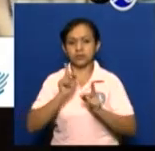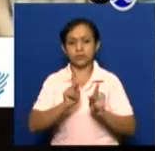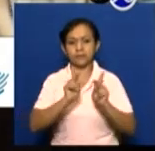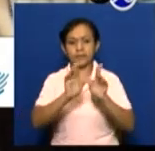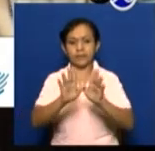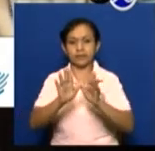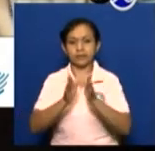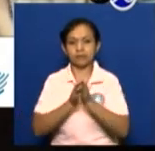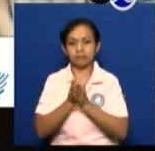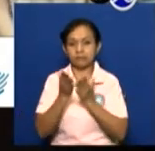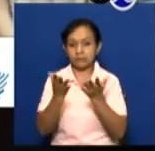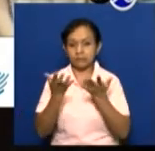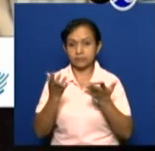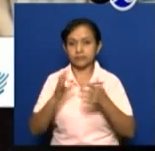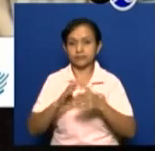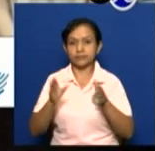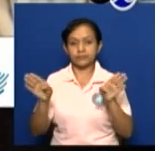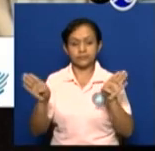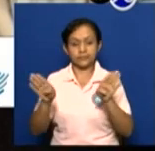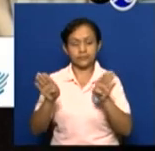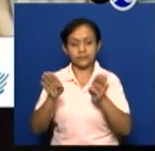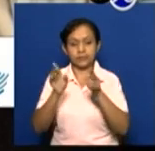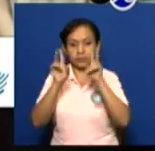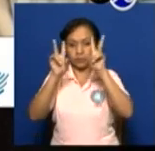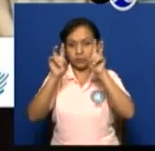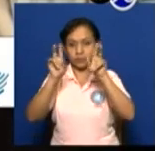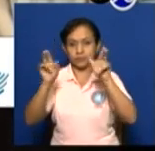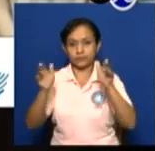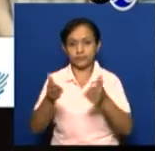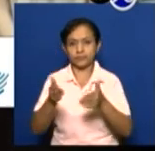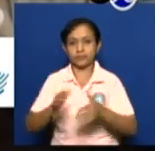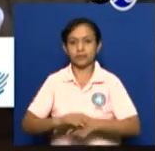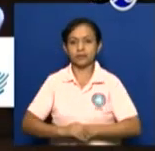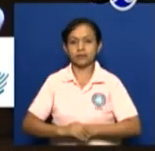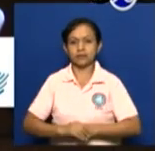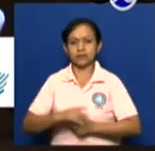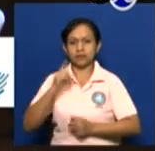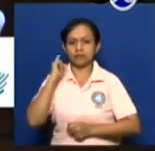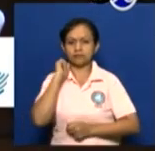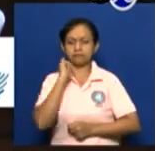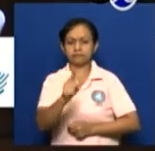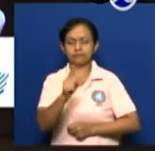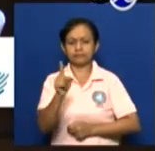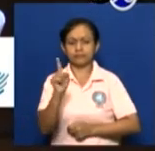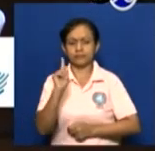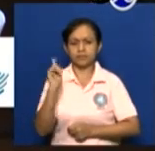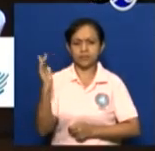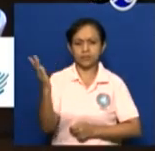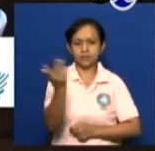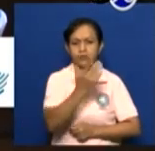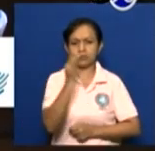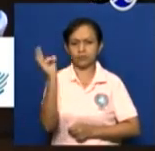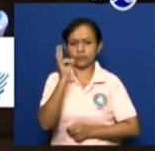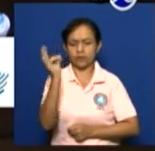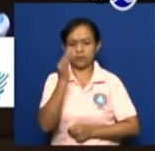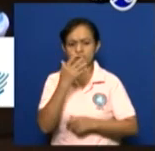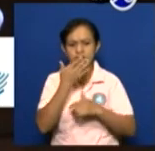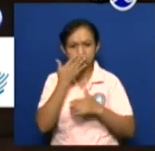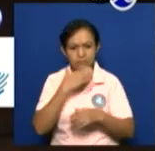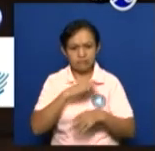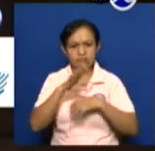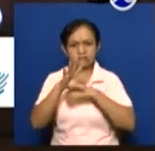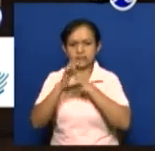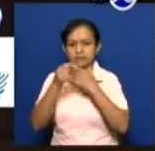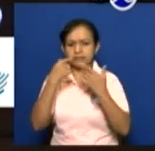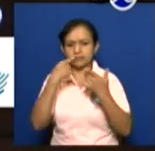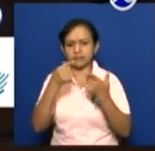e intereses. Cierro comillas. El tajante rechazo de toda forma de caudillismo,